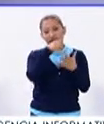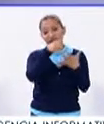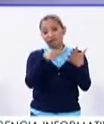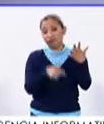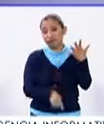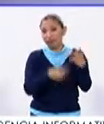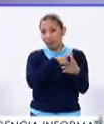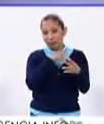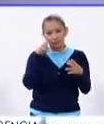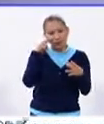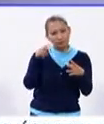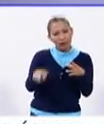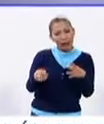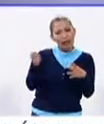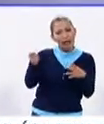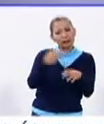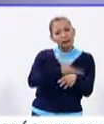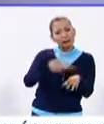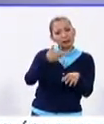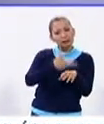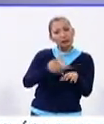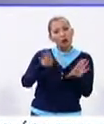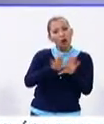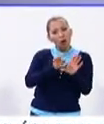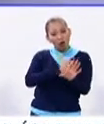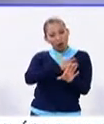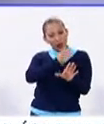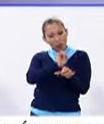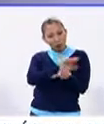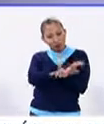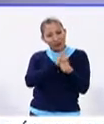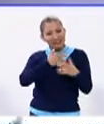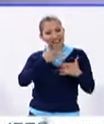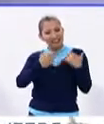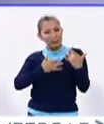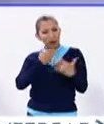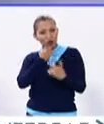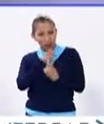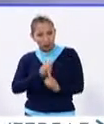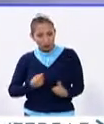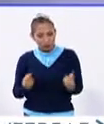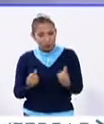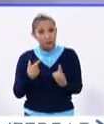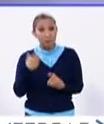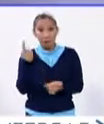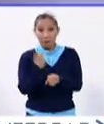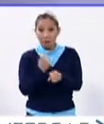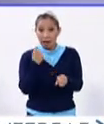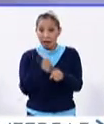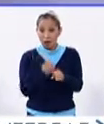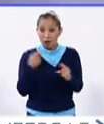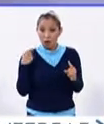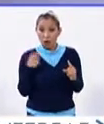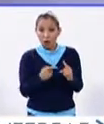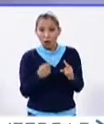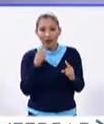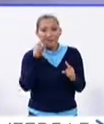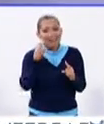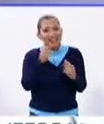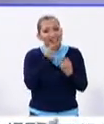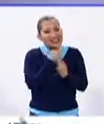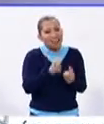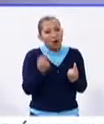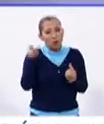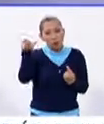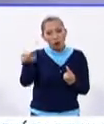hay que ver precisamente los procesos de emociones y sentimientos de los niños. El principal precisamente es ver al niño